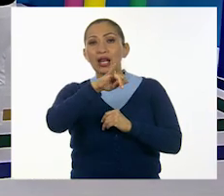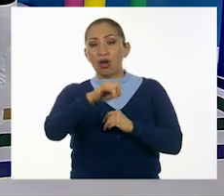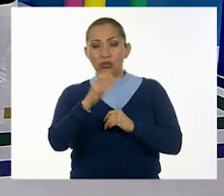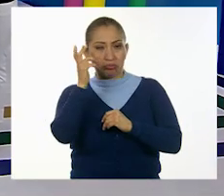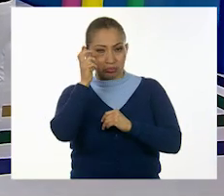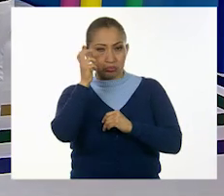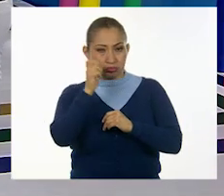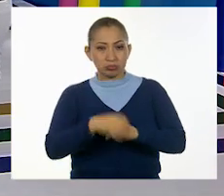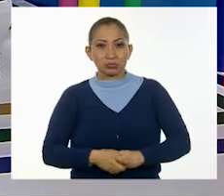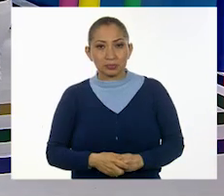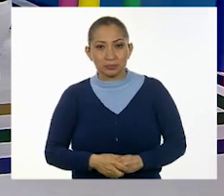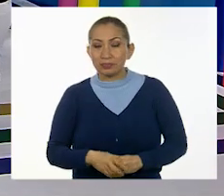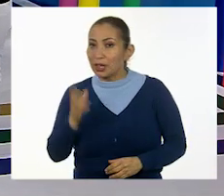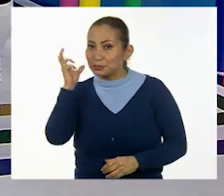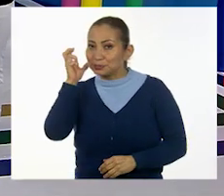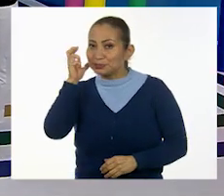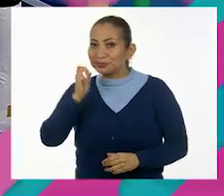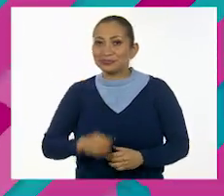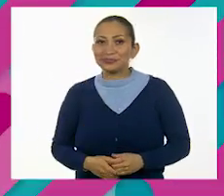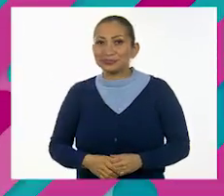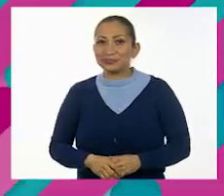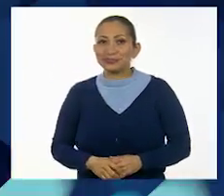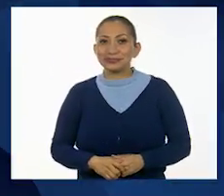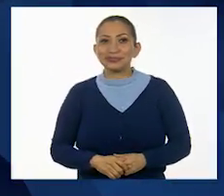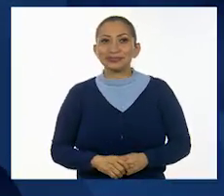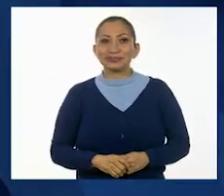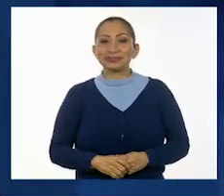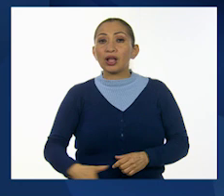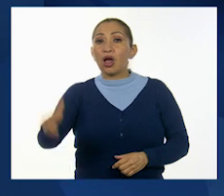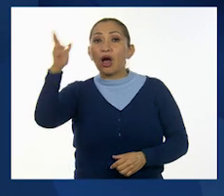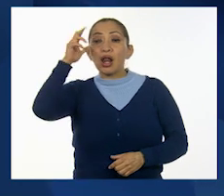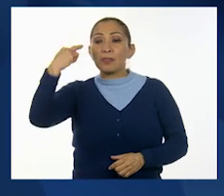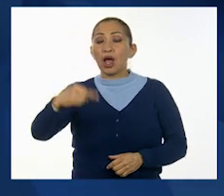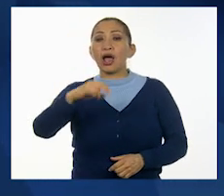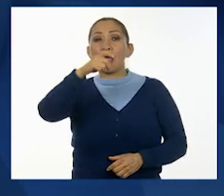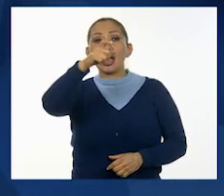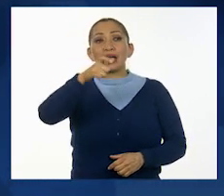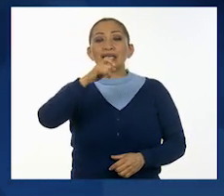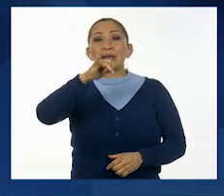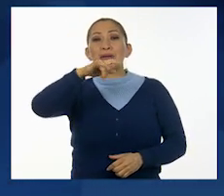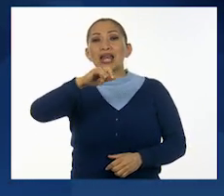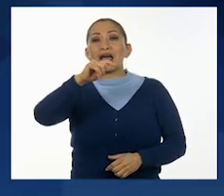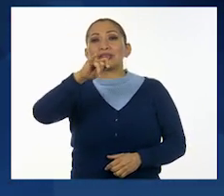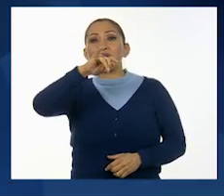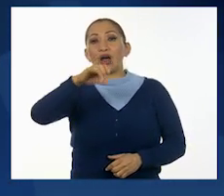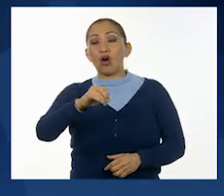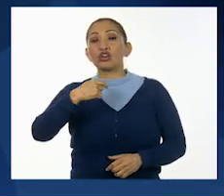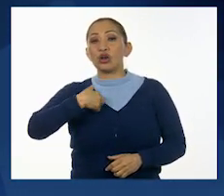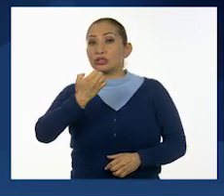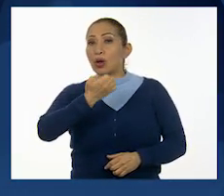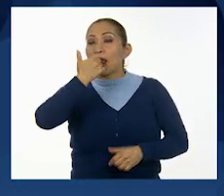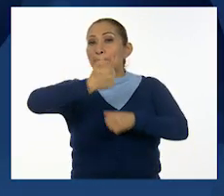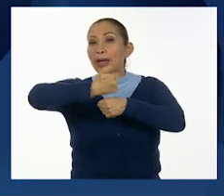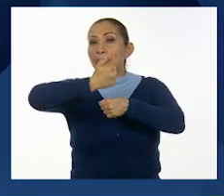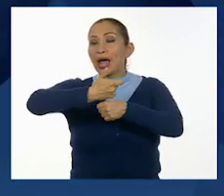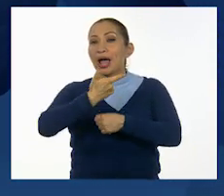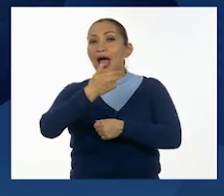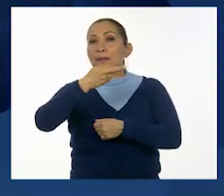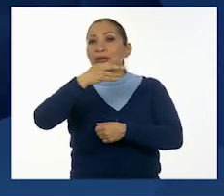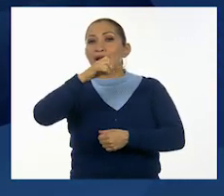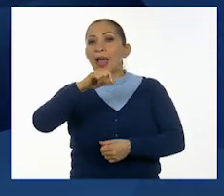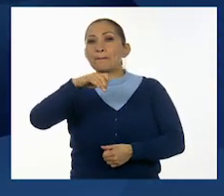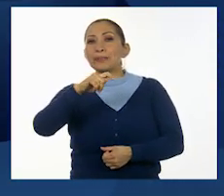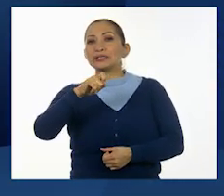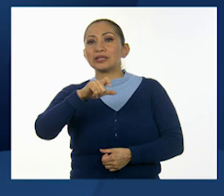si escuchamos el audio? Vamos a escucharlo. Hola, mi nombre es Jimena Trejo Hernández y voy a la escuela primaria Gabriela